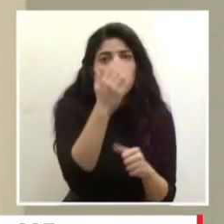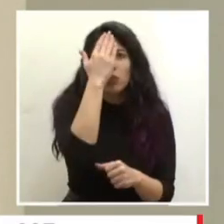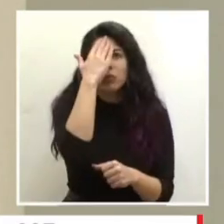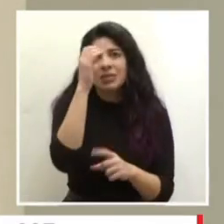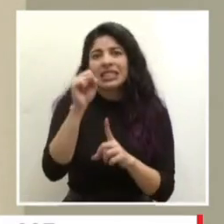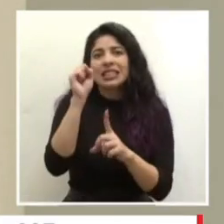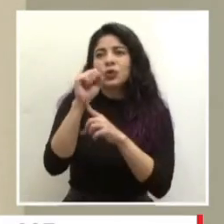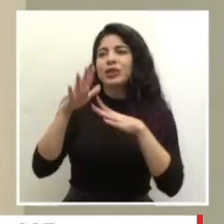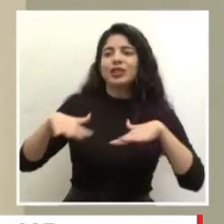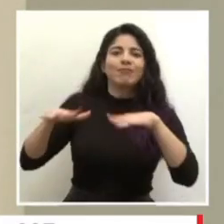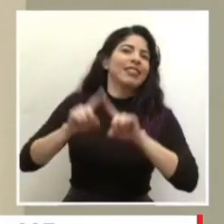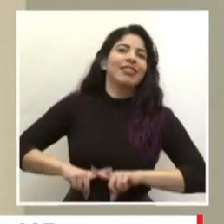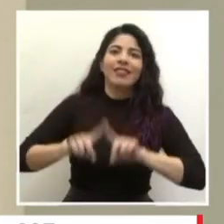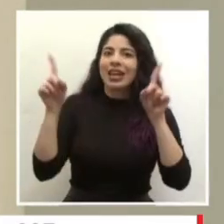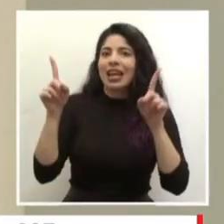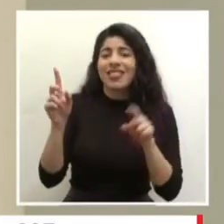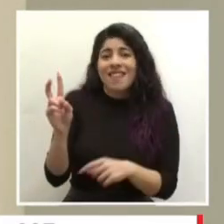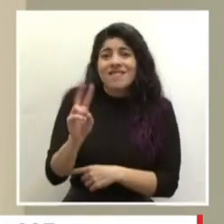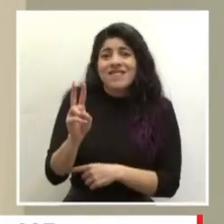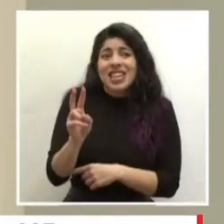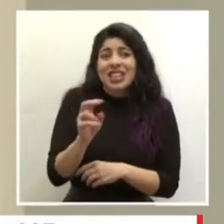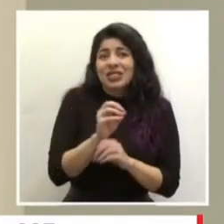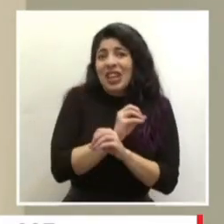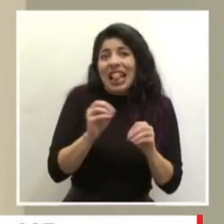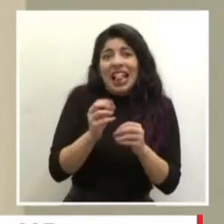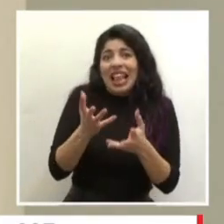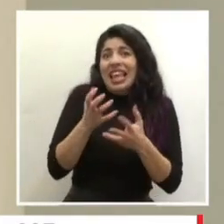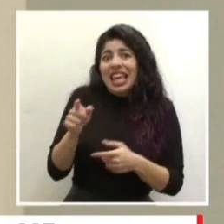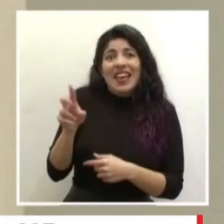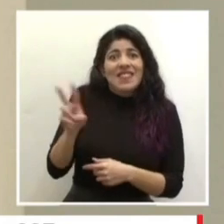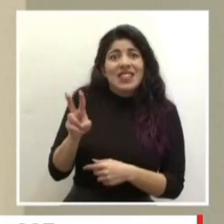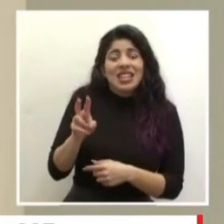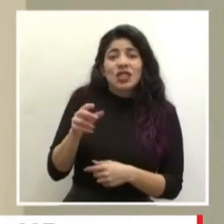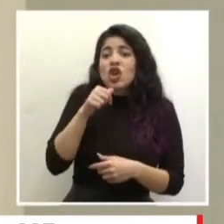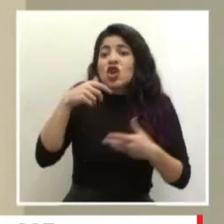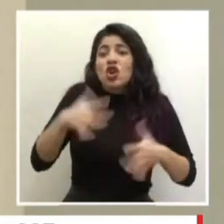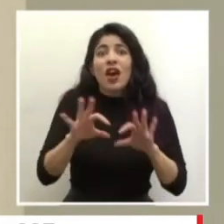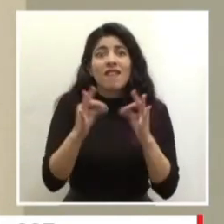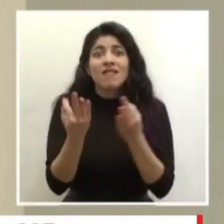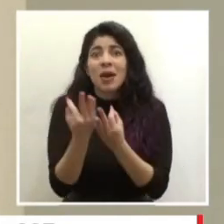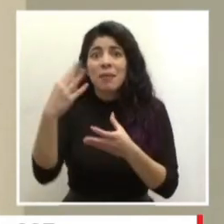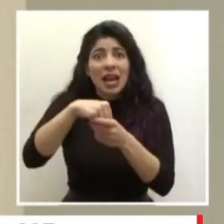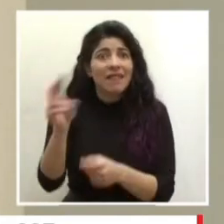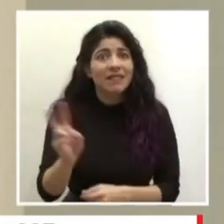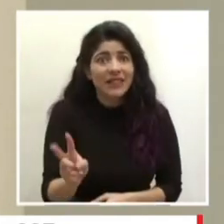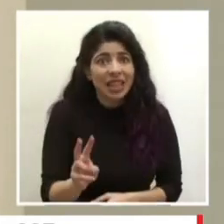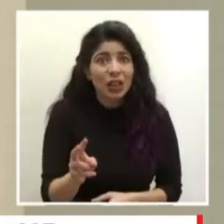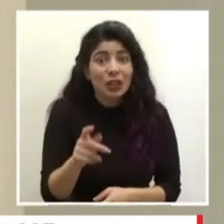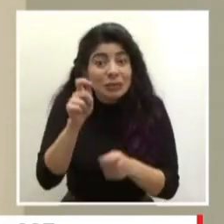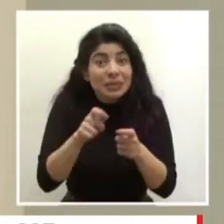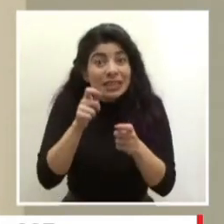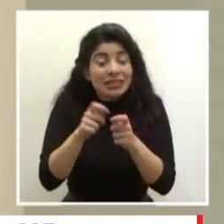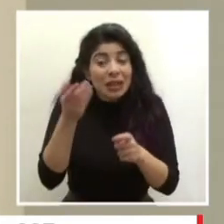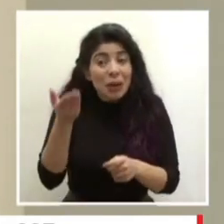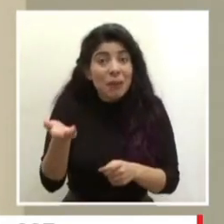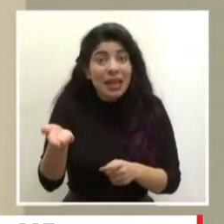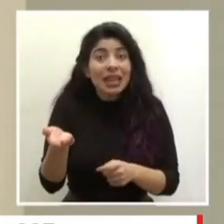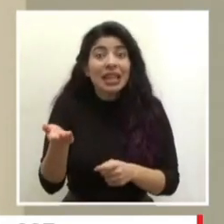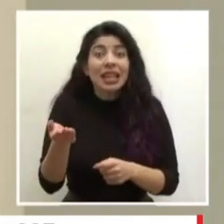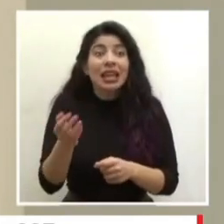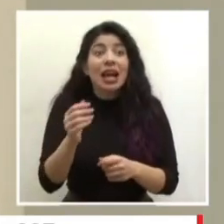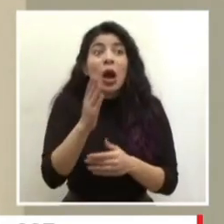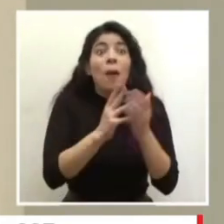situación irregular, completamente un virus que nadie quiere y que nadie quiere tener en su familia y que nadie quiere tener específicamente a nivel de